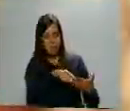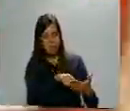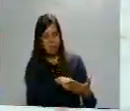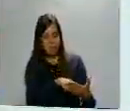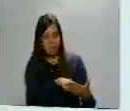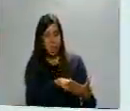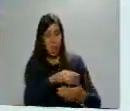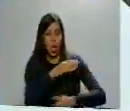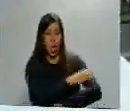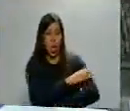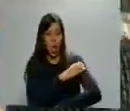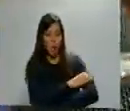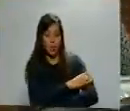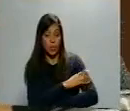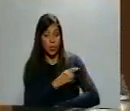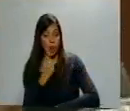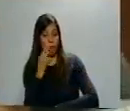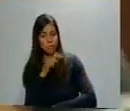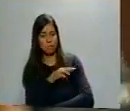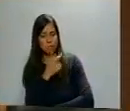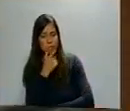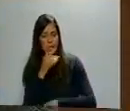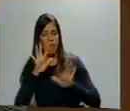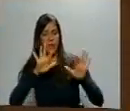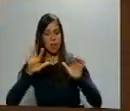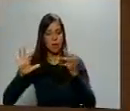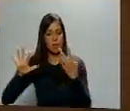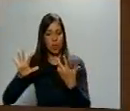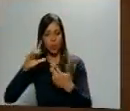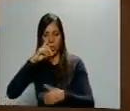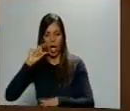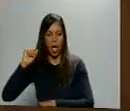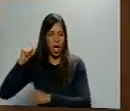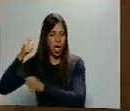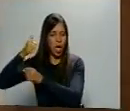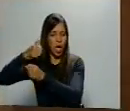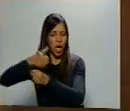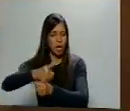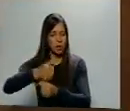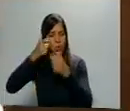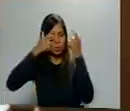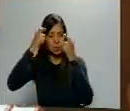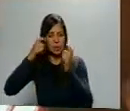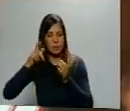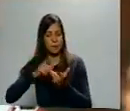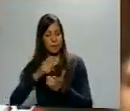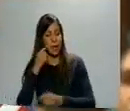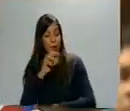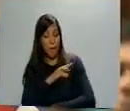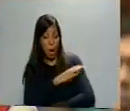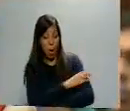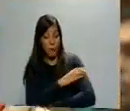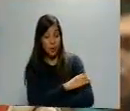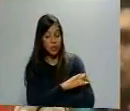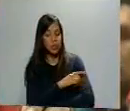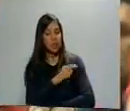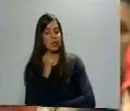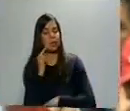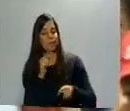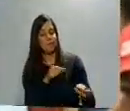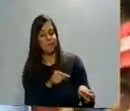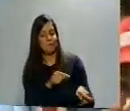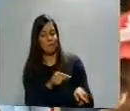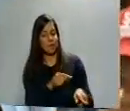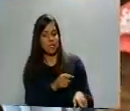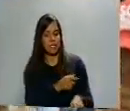esta derecha en el transcurso de estos 18 años de revolución. Nos damos cuenta que ellos han tratado de